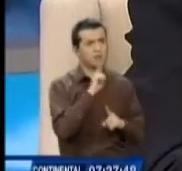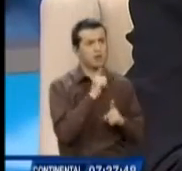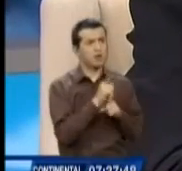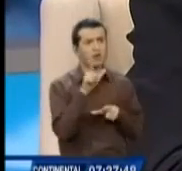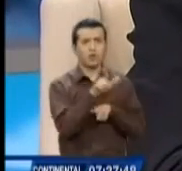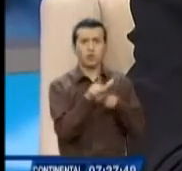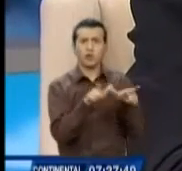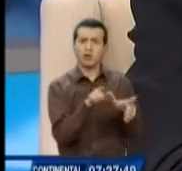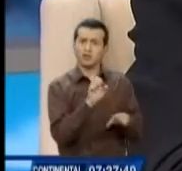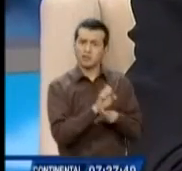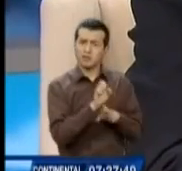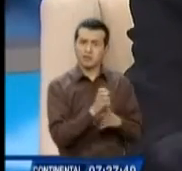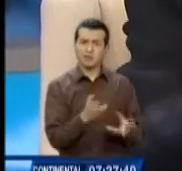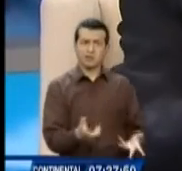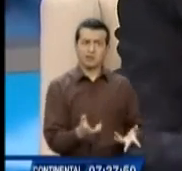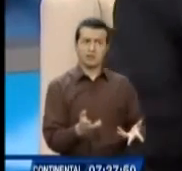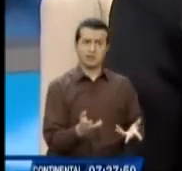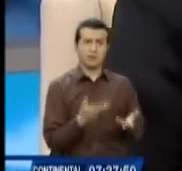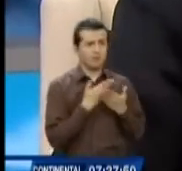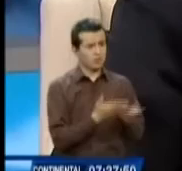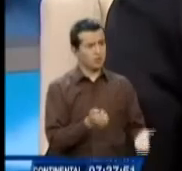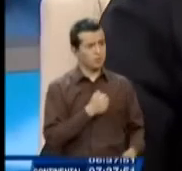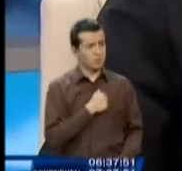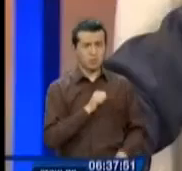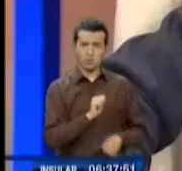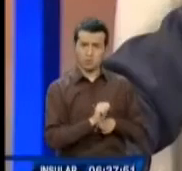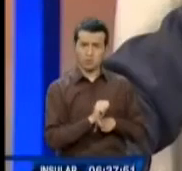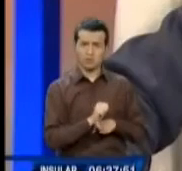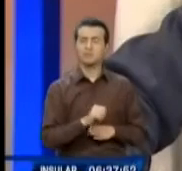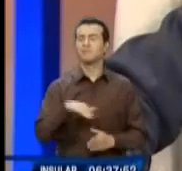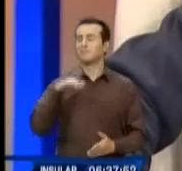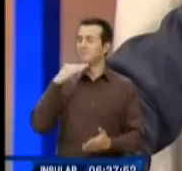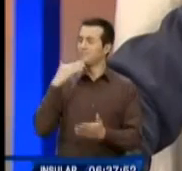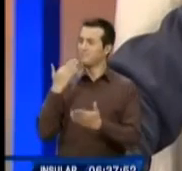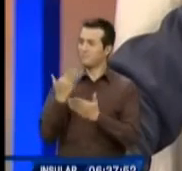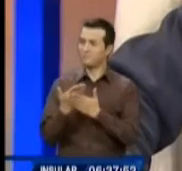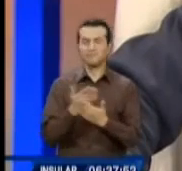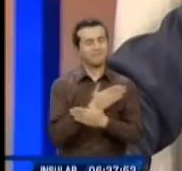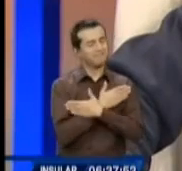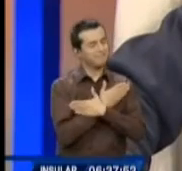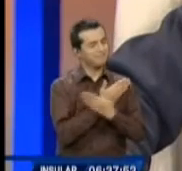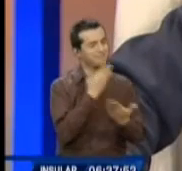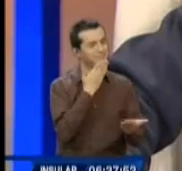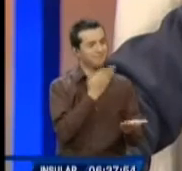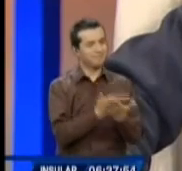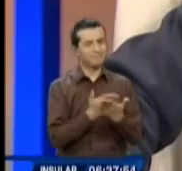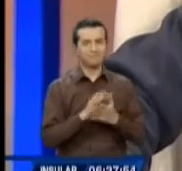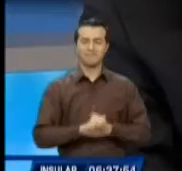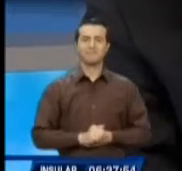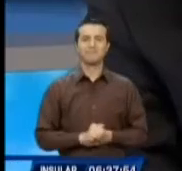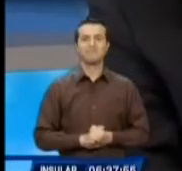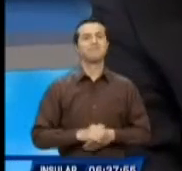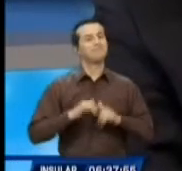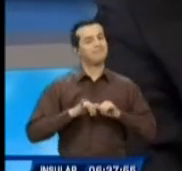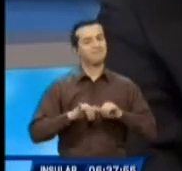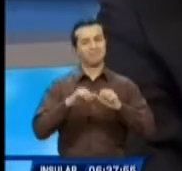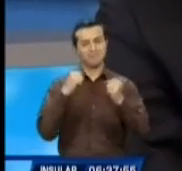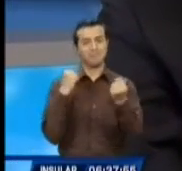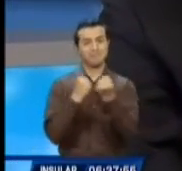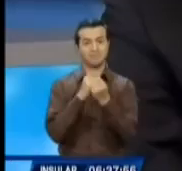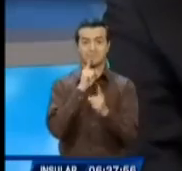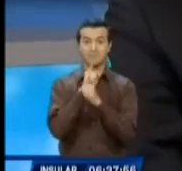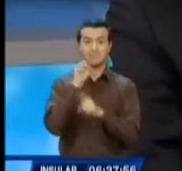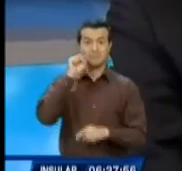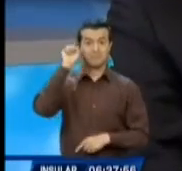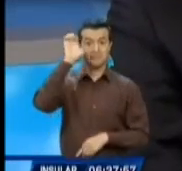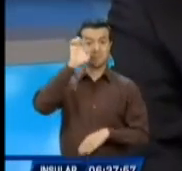locaciones ecuatorianas y producto nacional. Muchísimas gracias. Gabriel, un abrazo y muchas gracias. Un gusto, muchas gracias. Bueno, a seguir apoyando entonces al